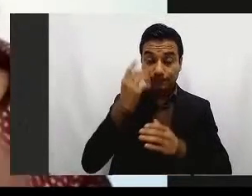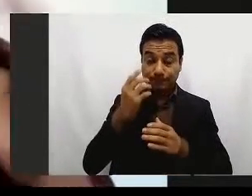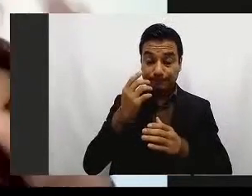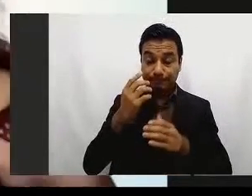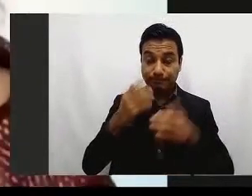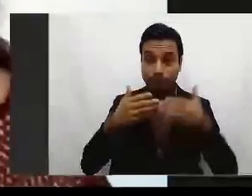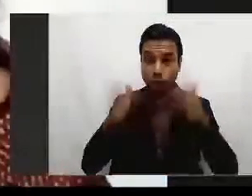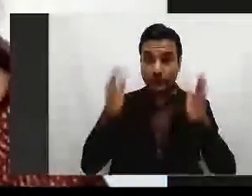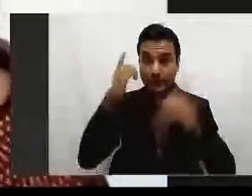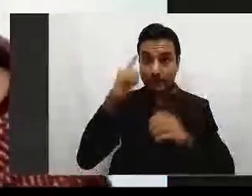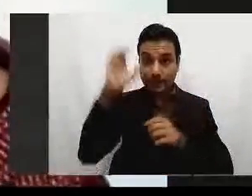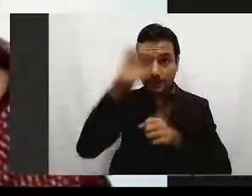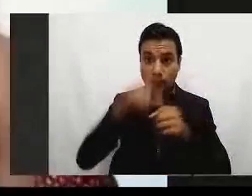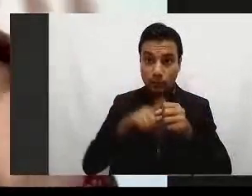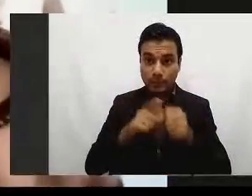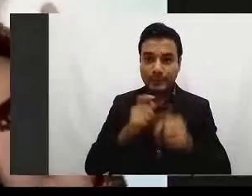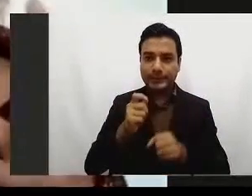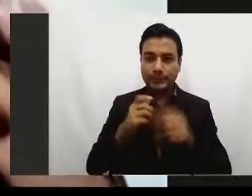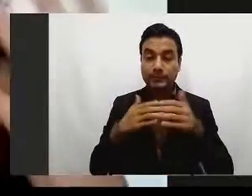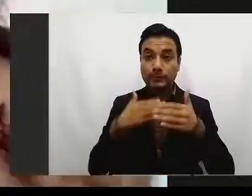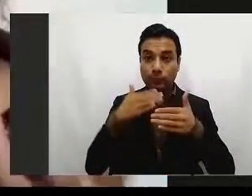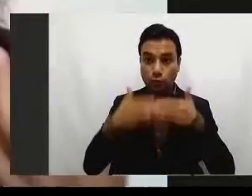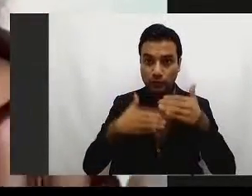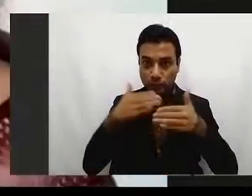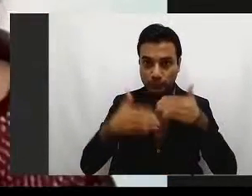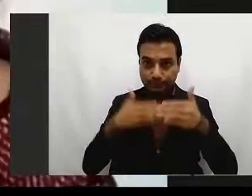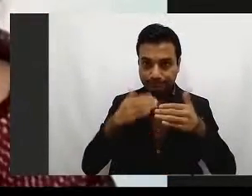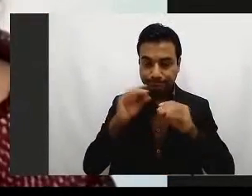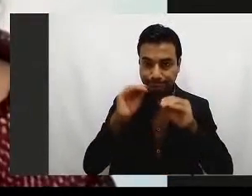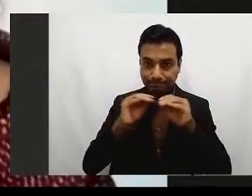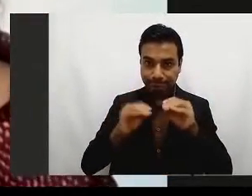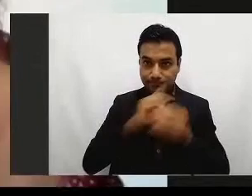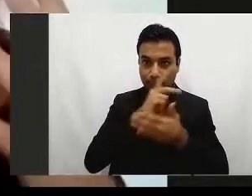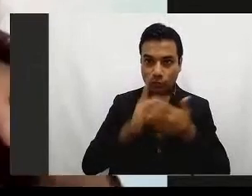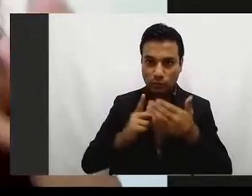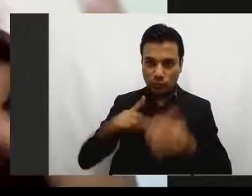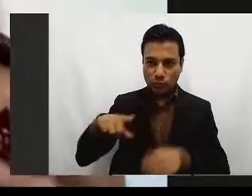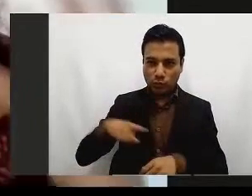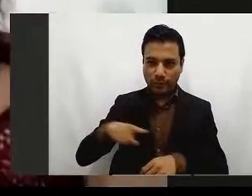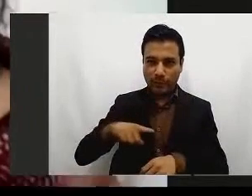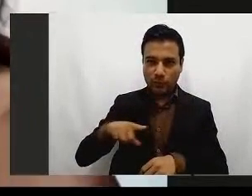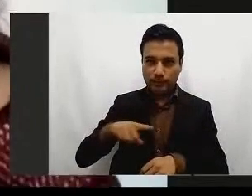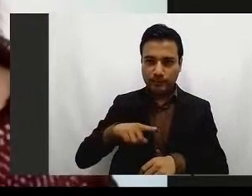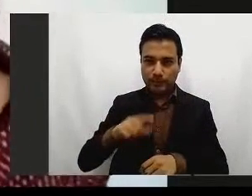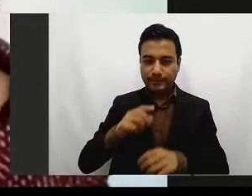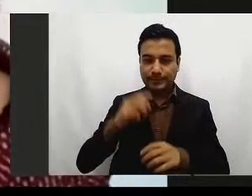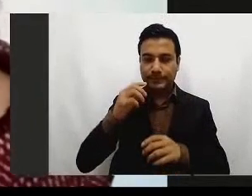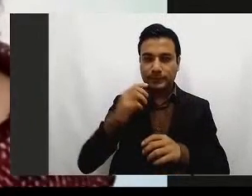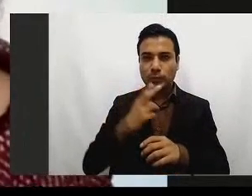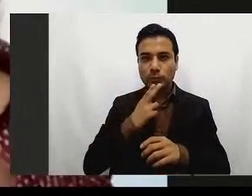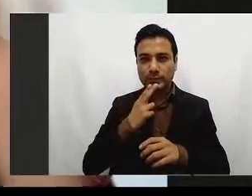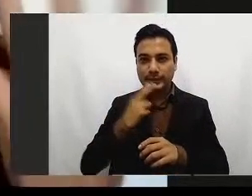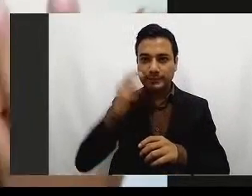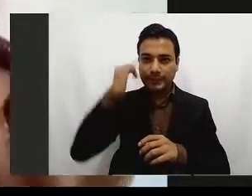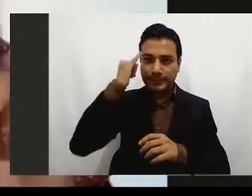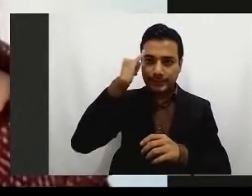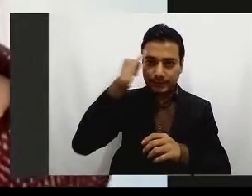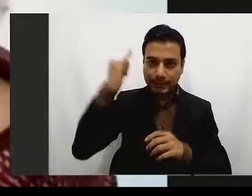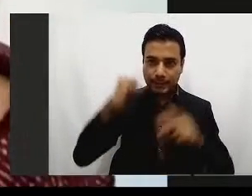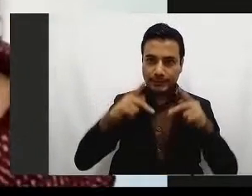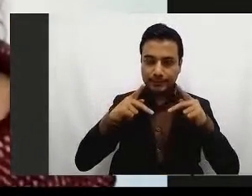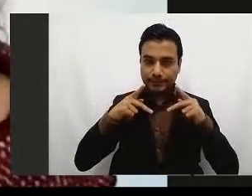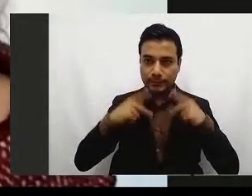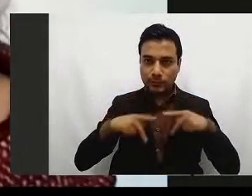justo eso, ¿no? Este proceso basado en desarrollar política pública basada en ideas y talento de las